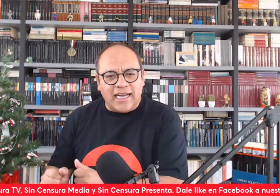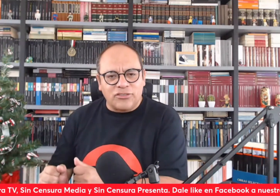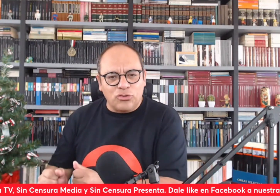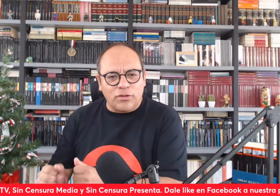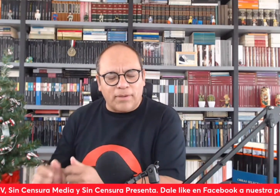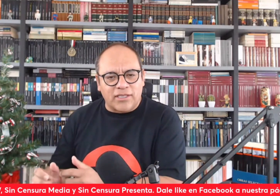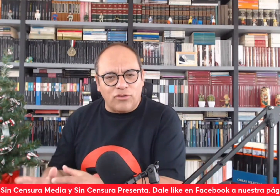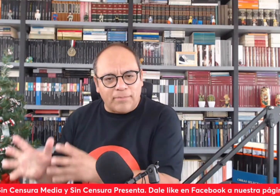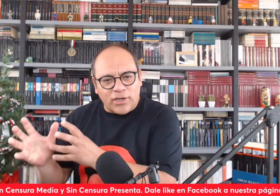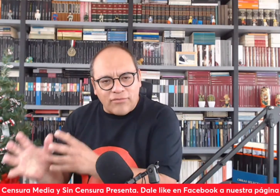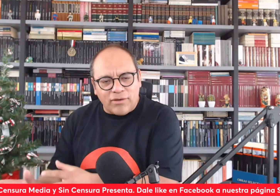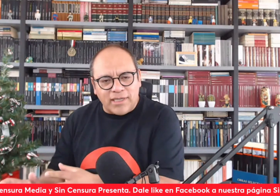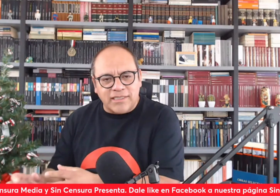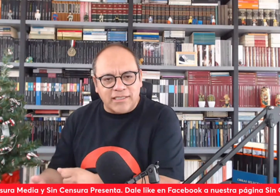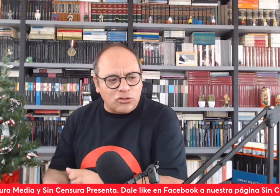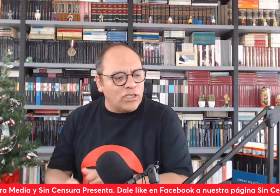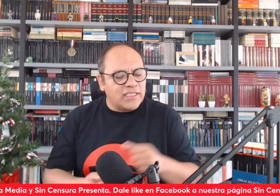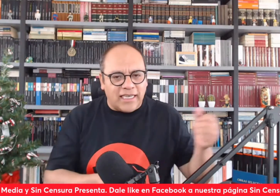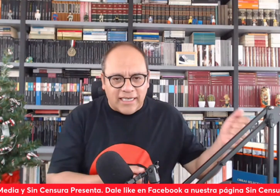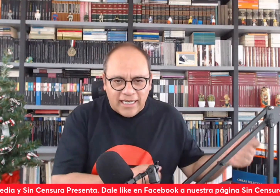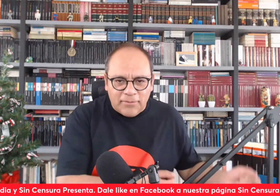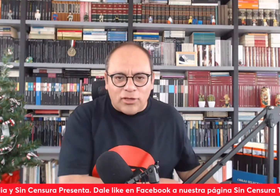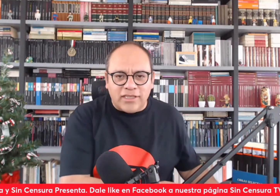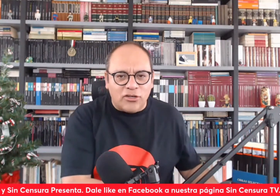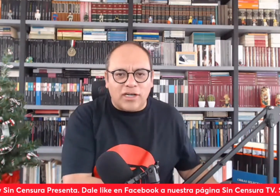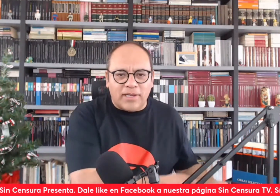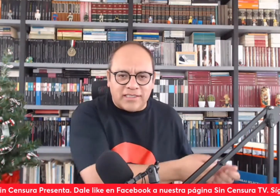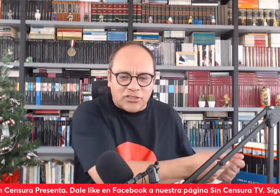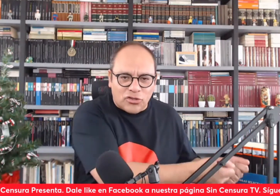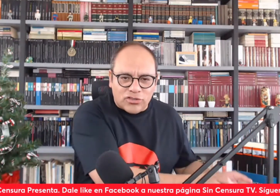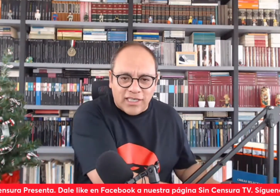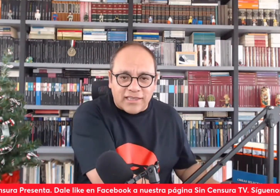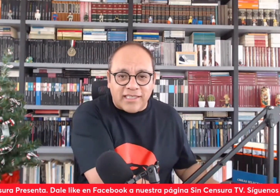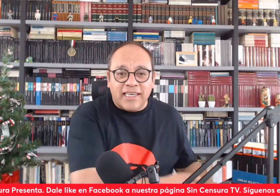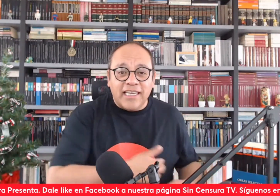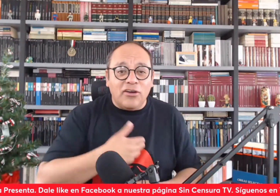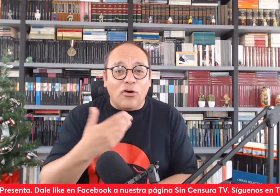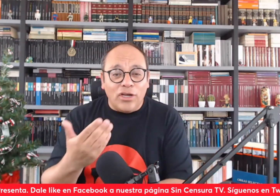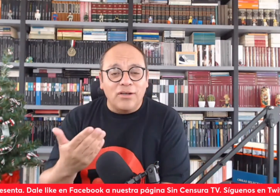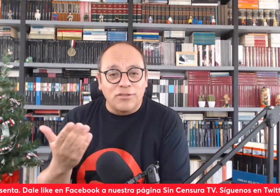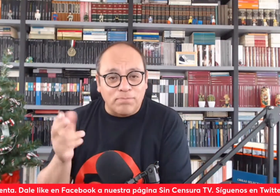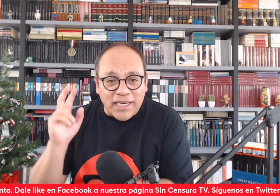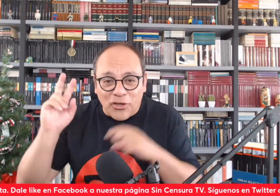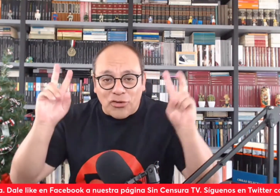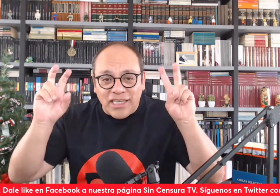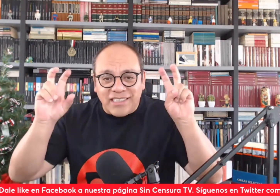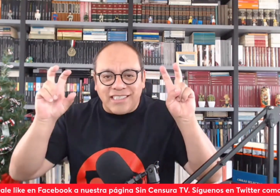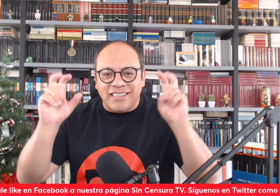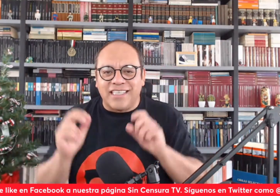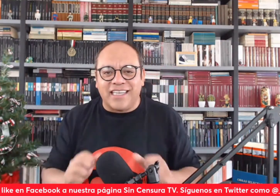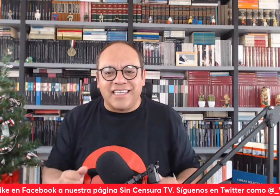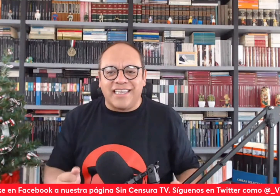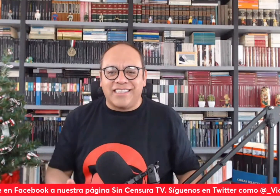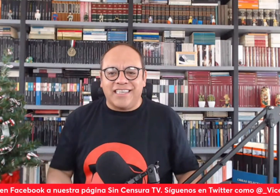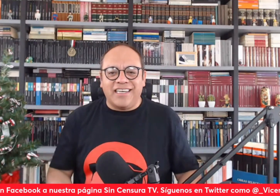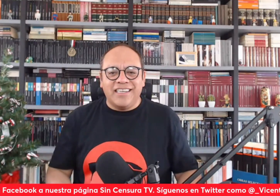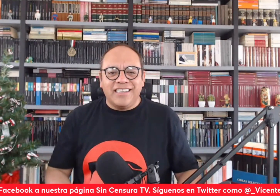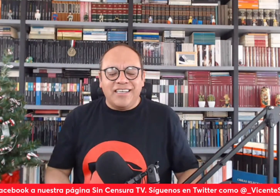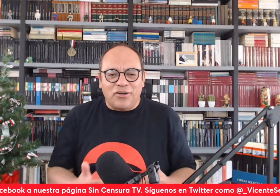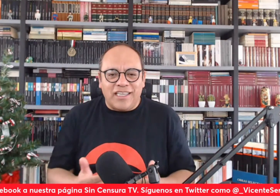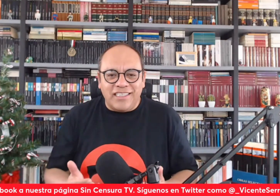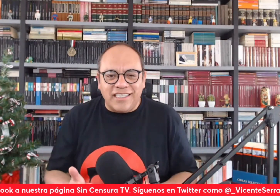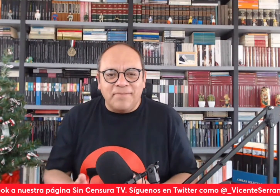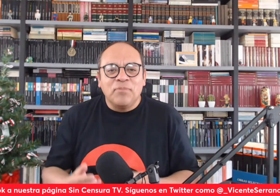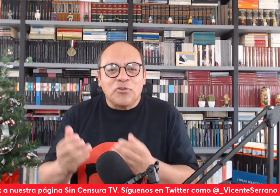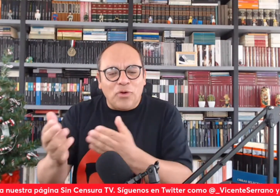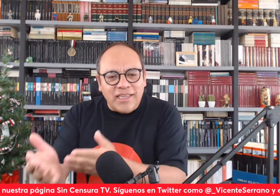ese asunto en particular. ¿Por qué afirmaste esto si en el libro anterior habías dicho lo siguiente? Y hoy los periodistas de la derecha